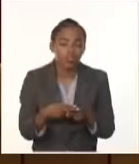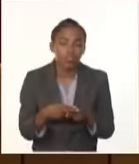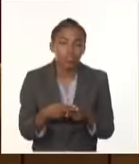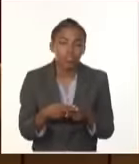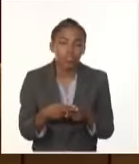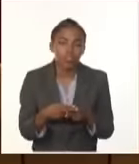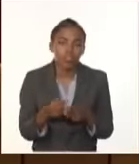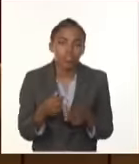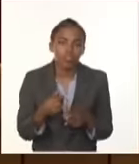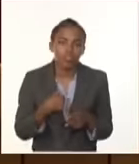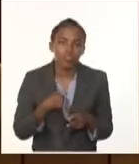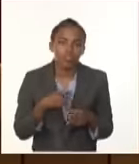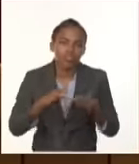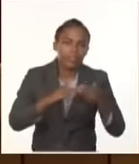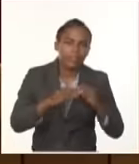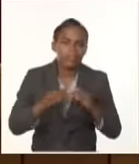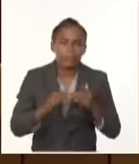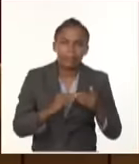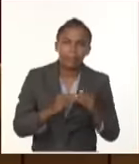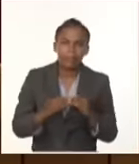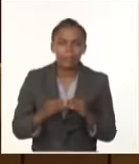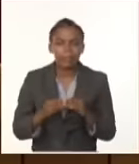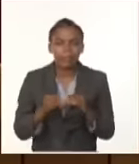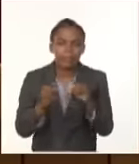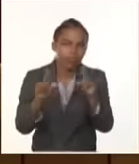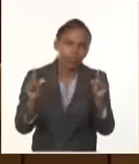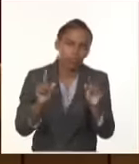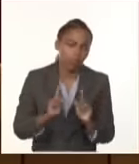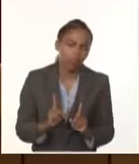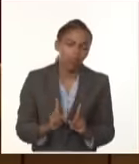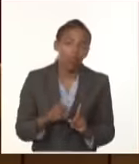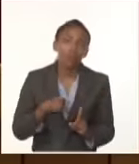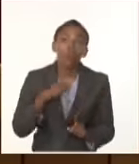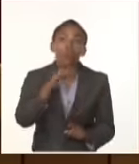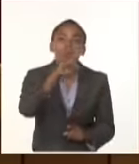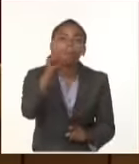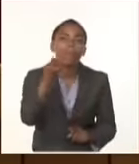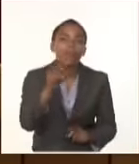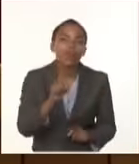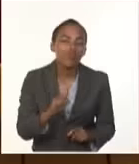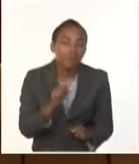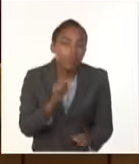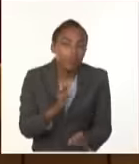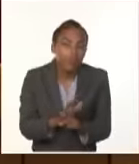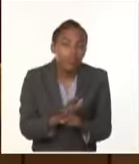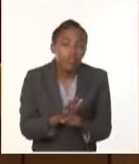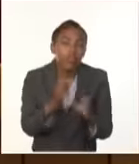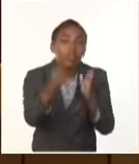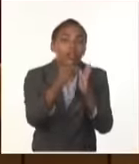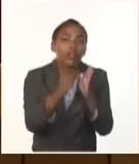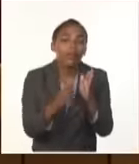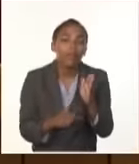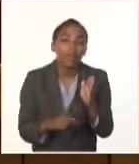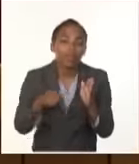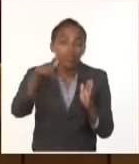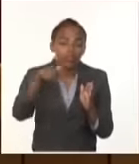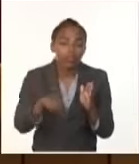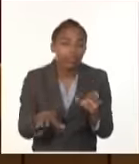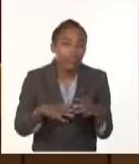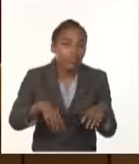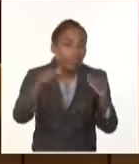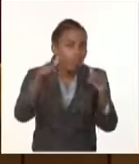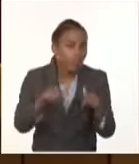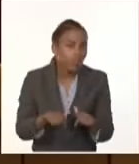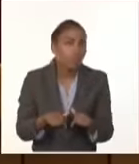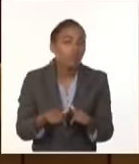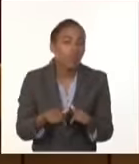usarlo ni a discutir la teoría. Solo voy a preguntar, partiendo de elementos prácticos tomados de la dura realidad